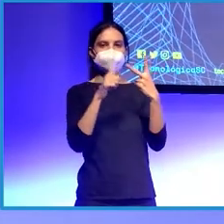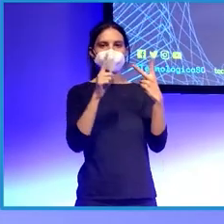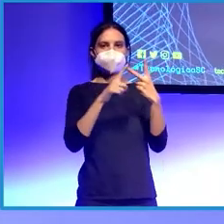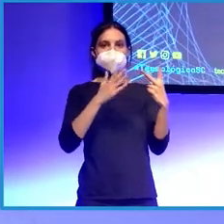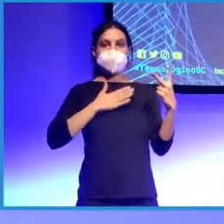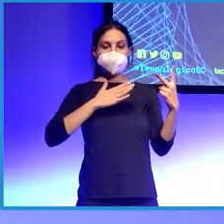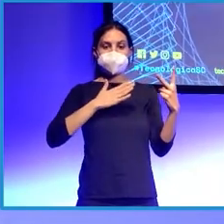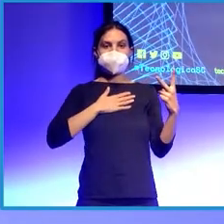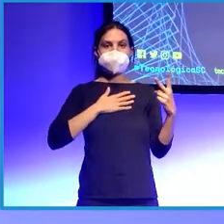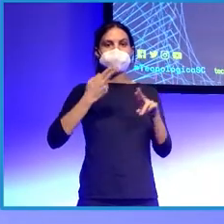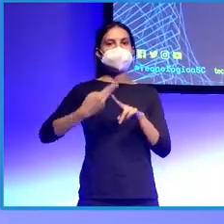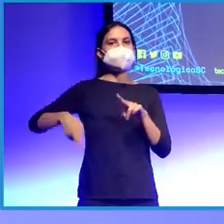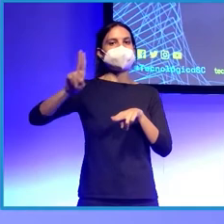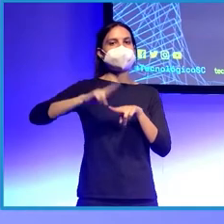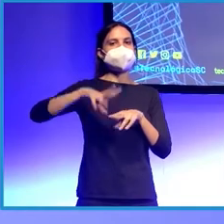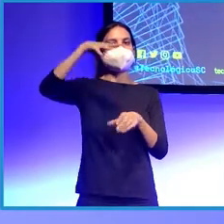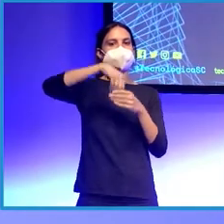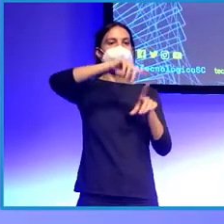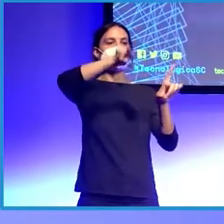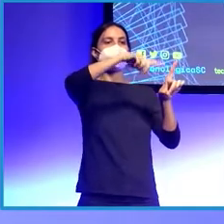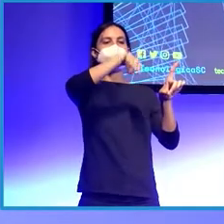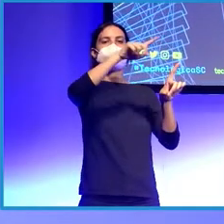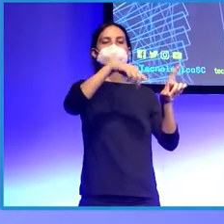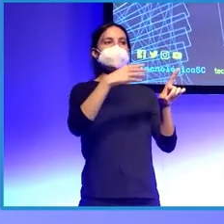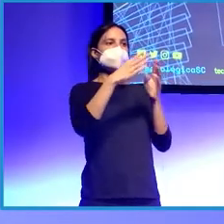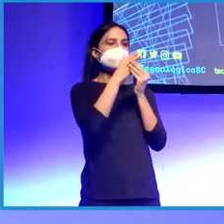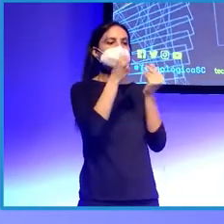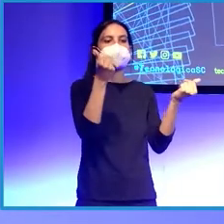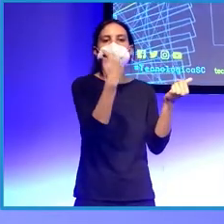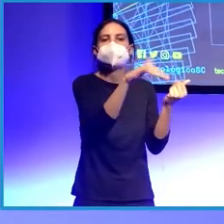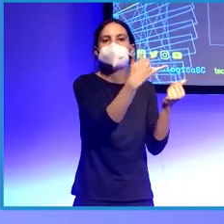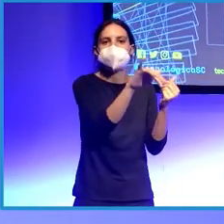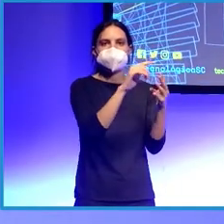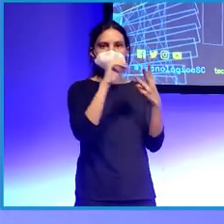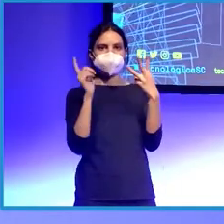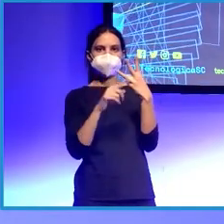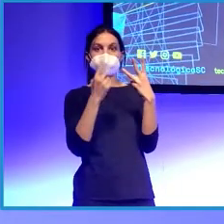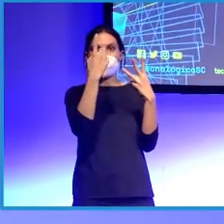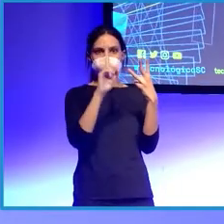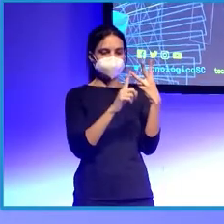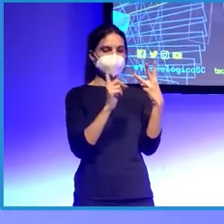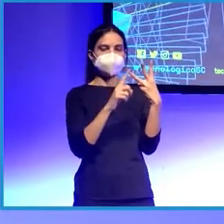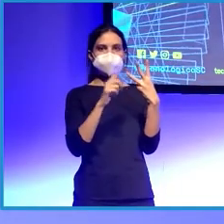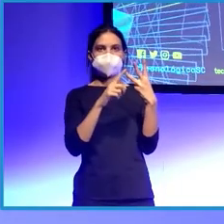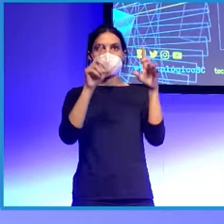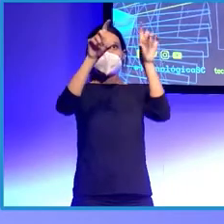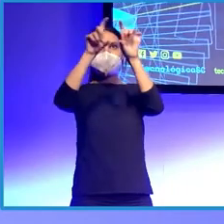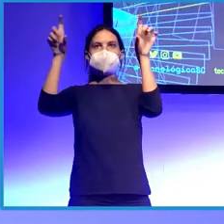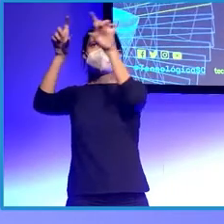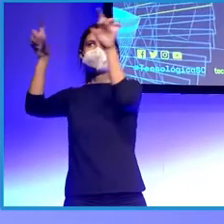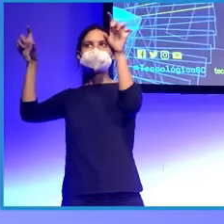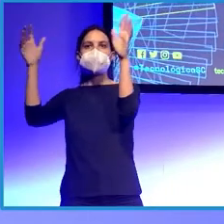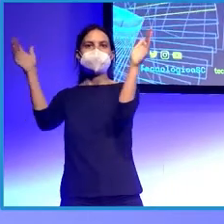calcetín en la lavadora porque nunca son los dos solos uno y el tercero de ellos es porque las empresas más locales y pequeñas